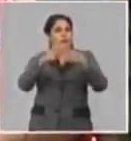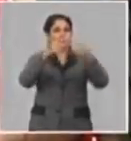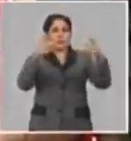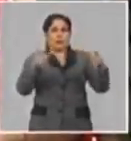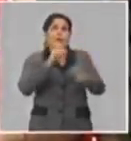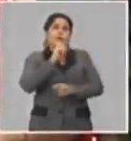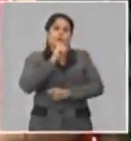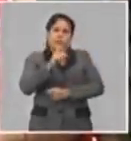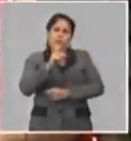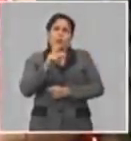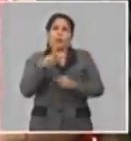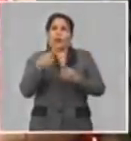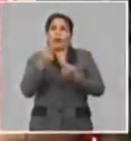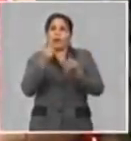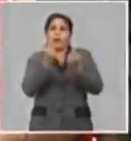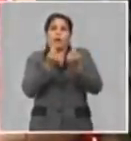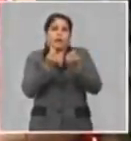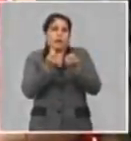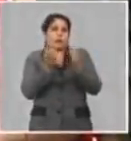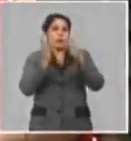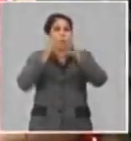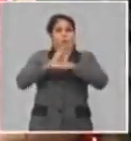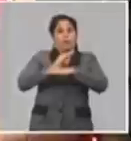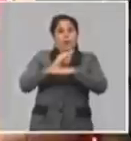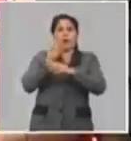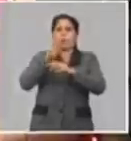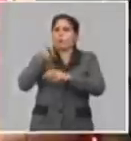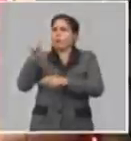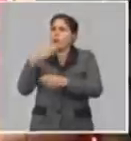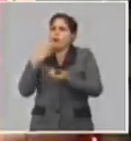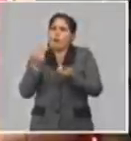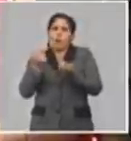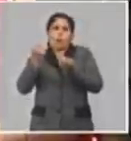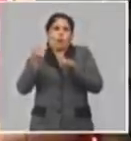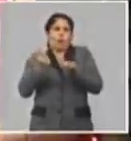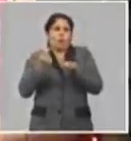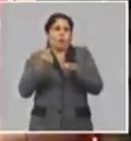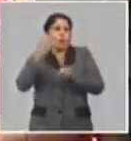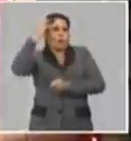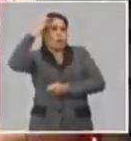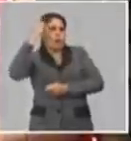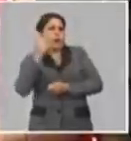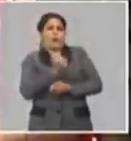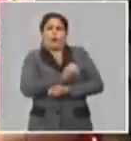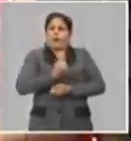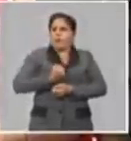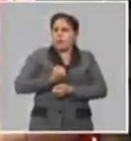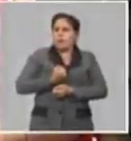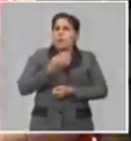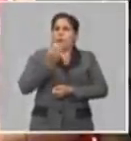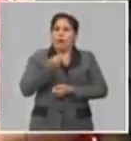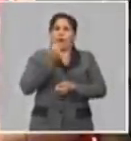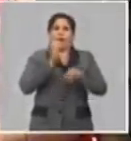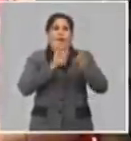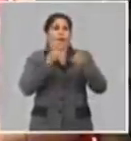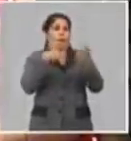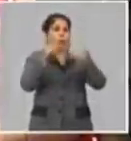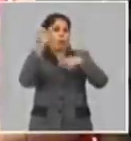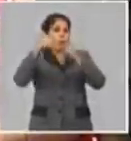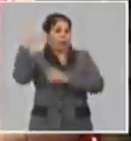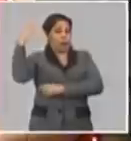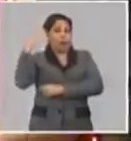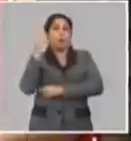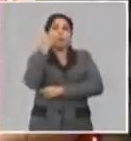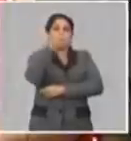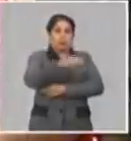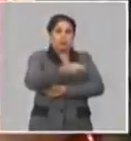la búsqueda del financiamiento, el esfuerzo extraordinario que ha hecho la dirección del país para asegurar los suministros